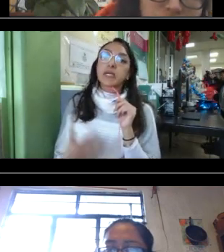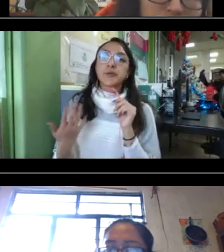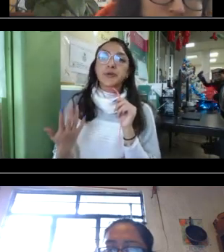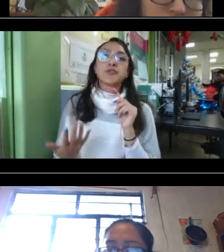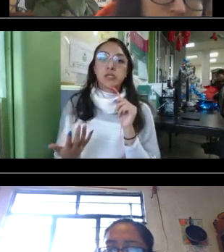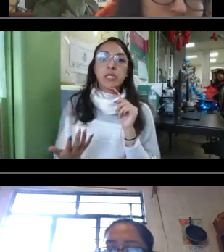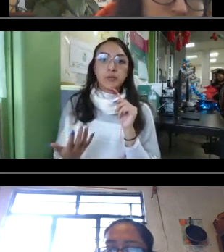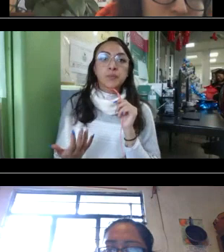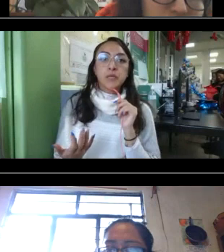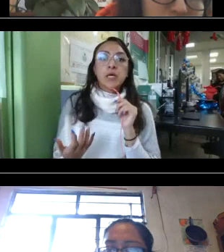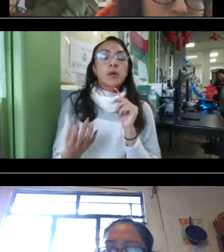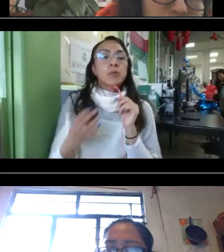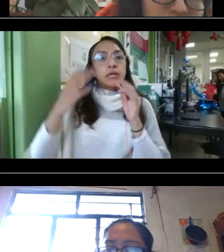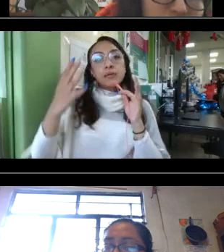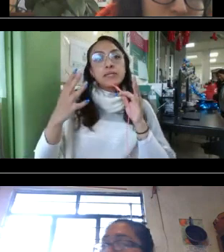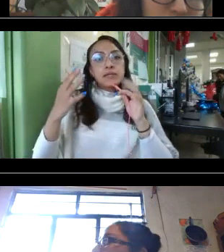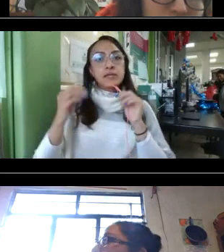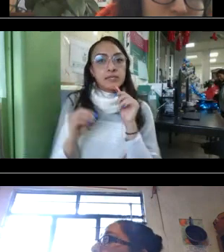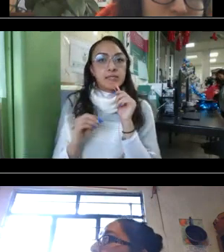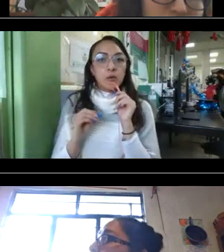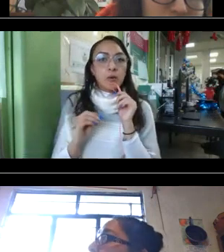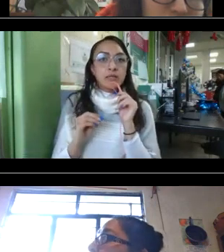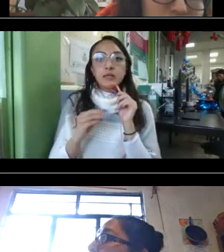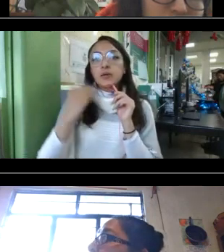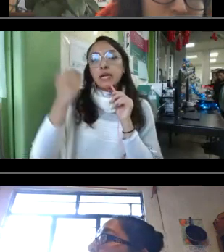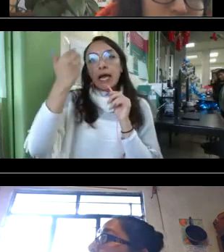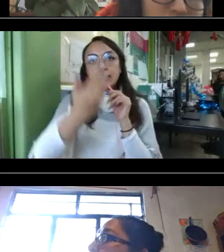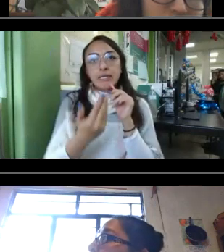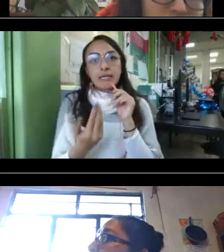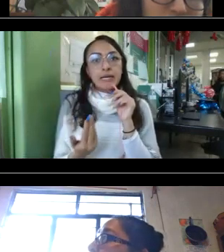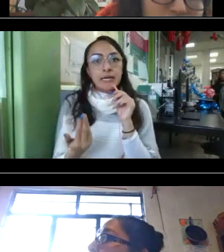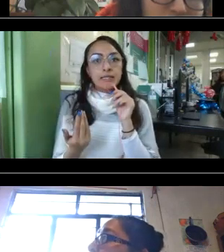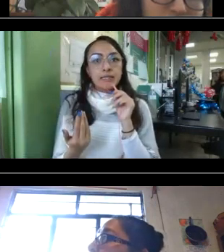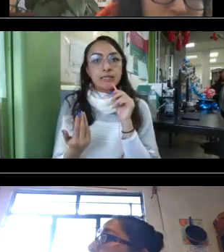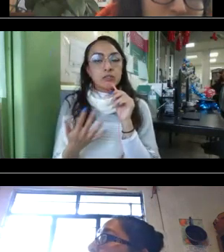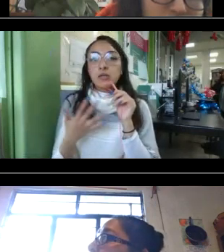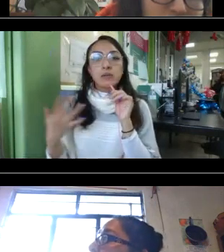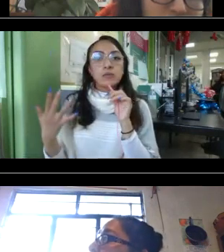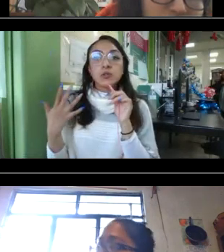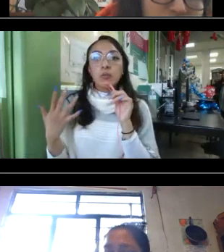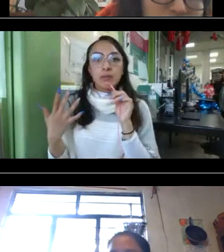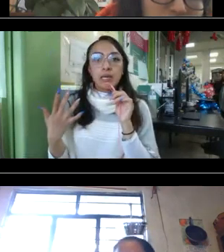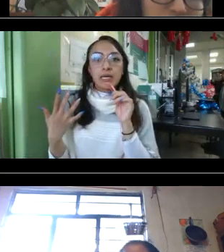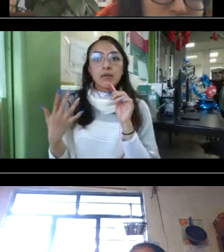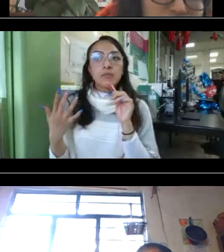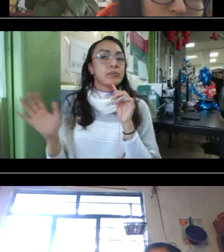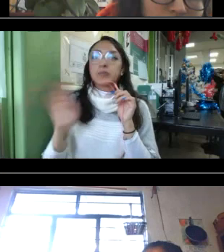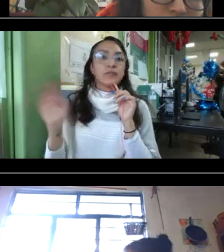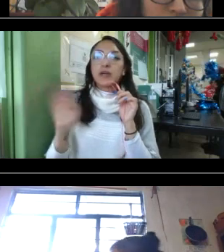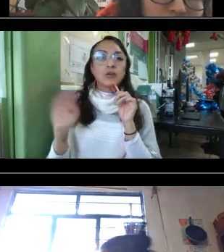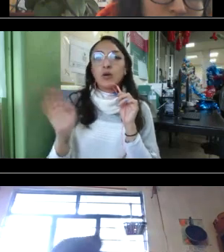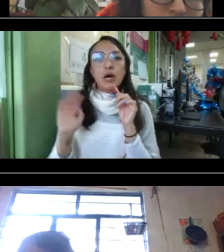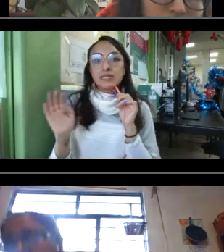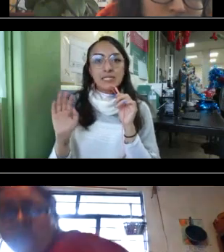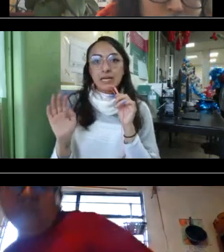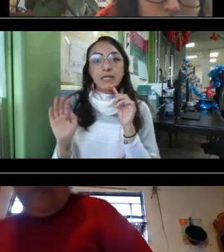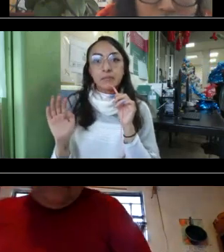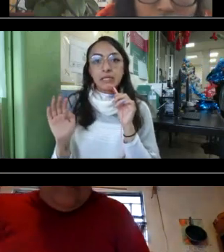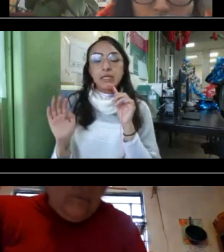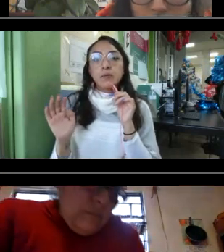viene por desconocimiento, porque a veces si se encuentran con alguien en la calle y no sabemos cómo hablarle, pues prefiero